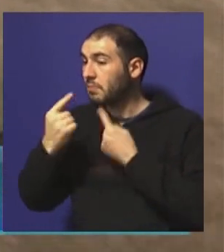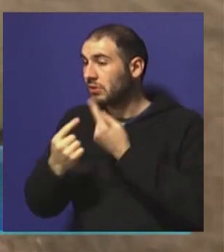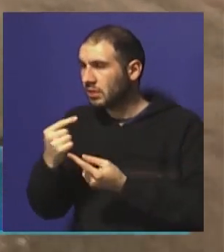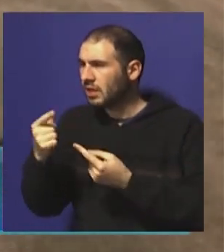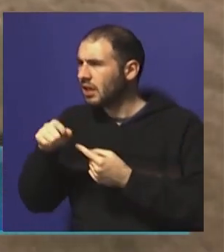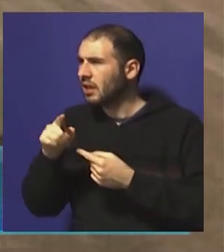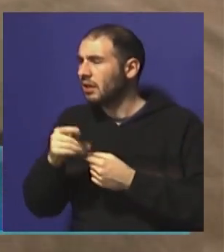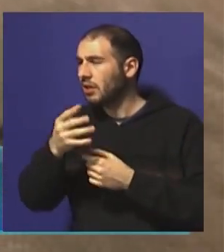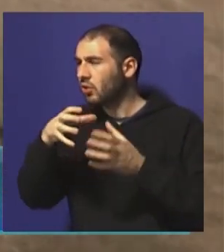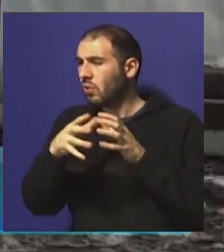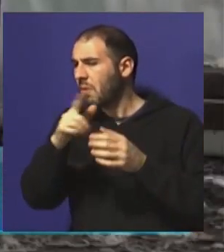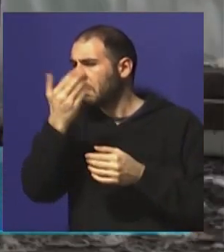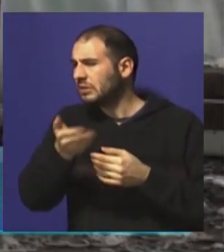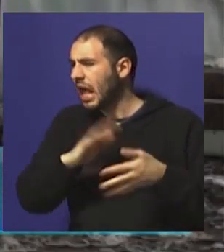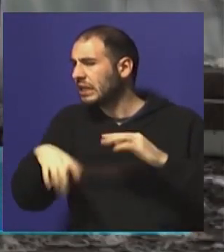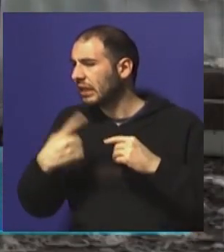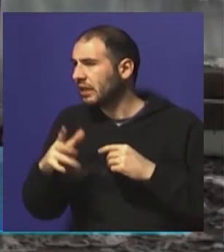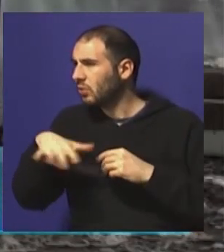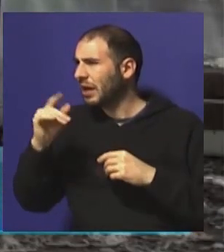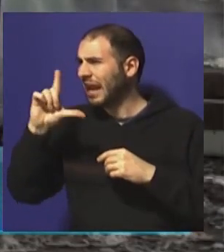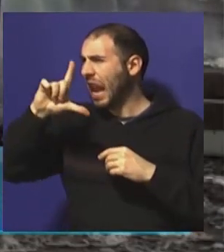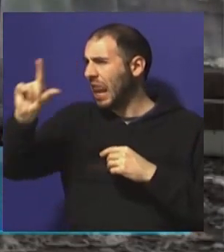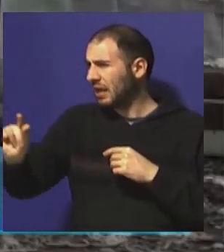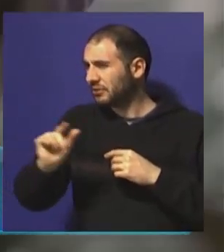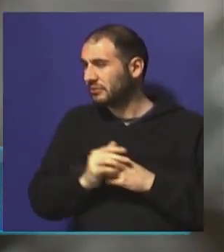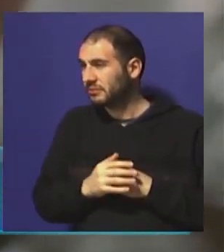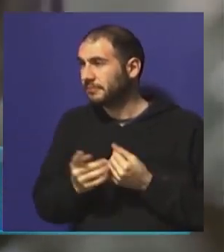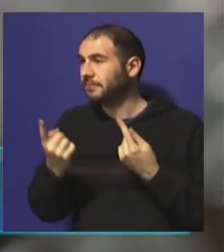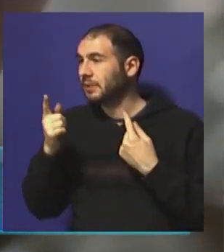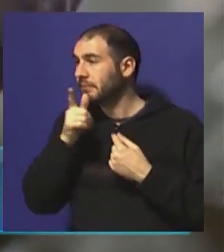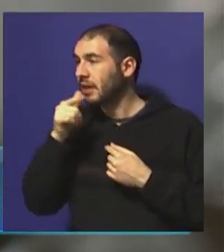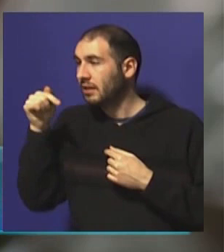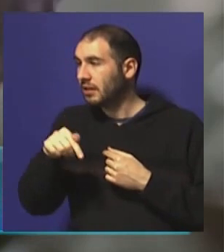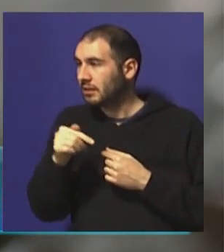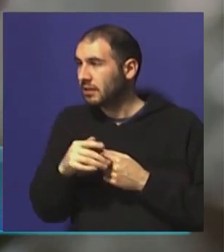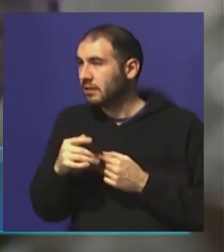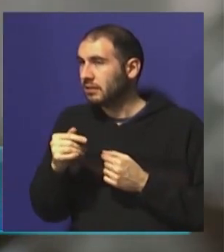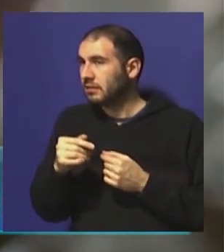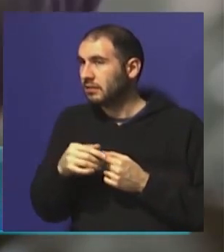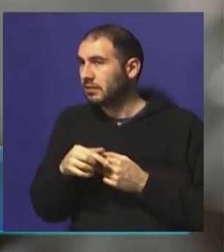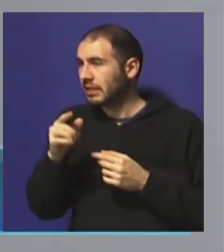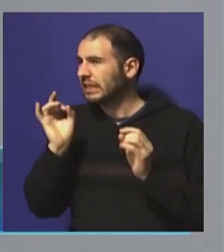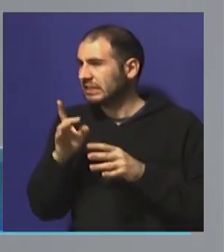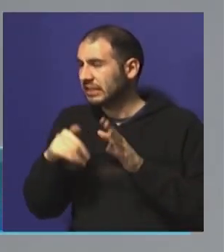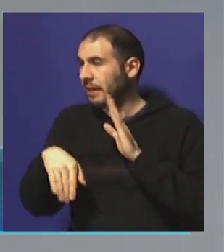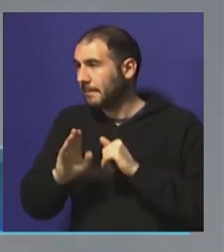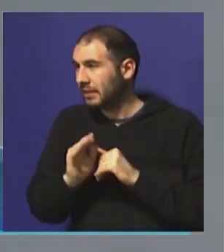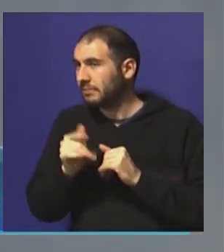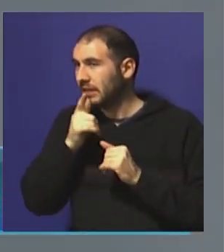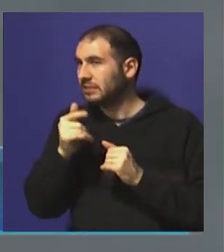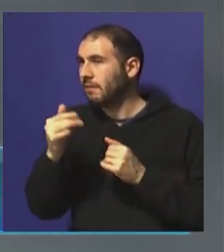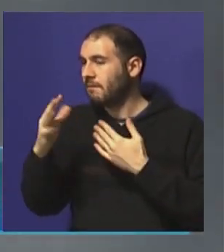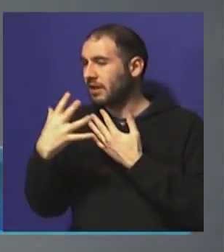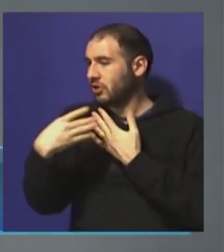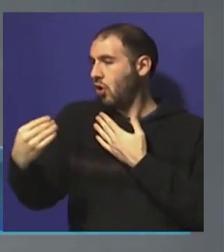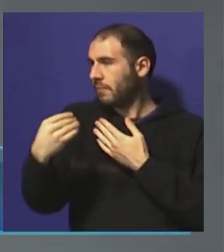hacían esta gente en ese lugar tan remoto, ¿no? Creo que eso, más que la crítica y más que nada, ese espejismo que se